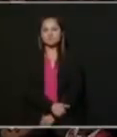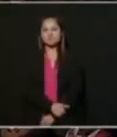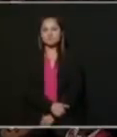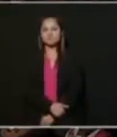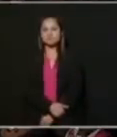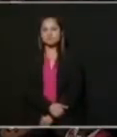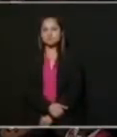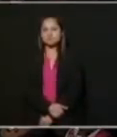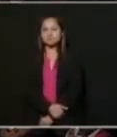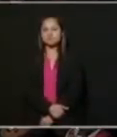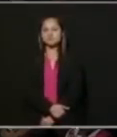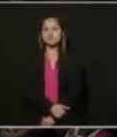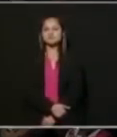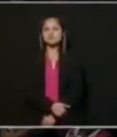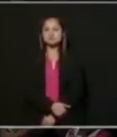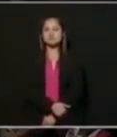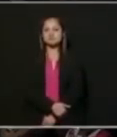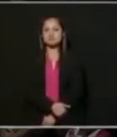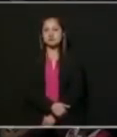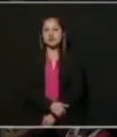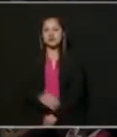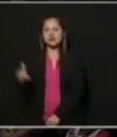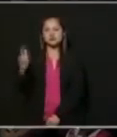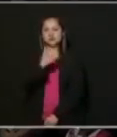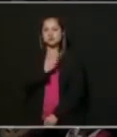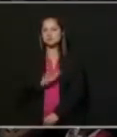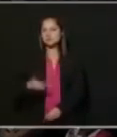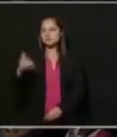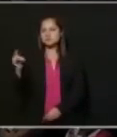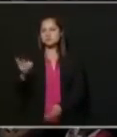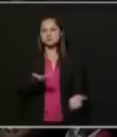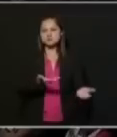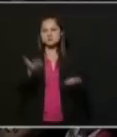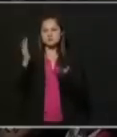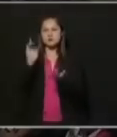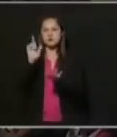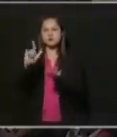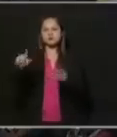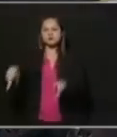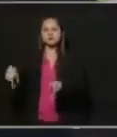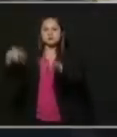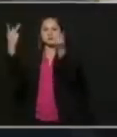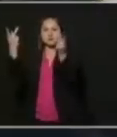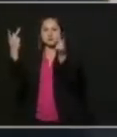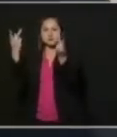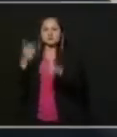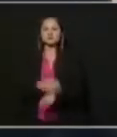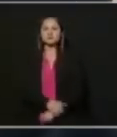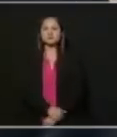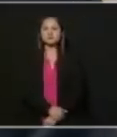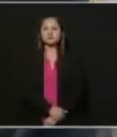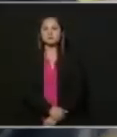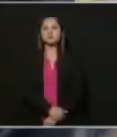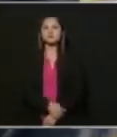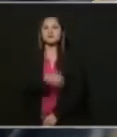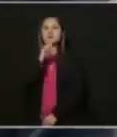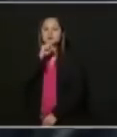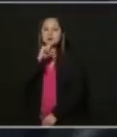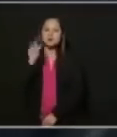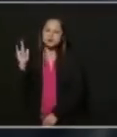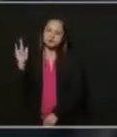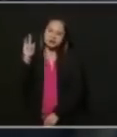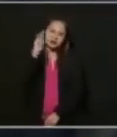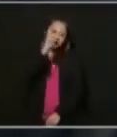a ponerse en venta. Y lo mismo, se va a vender toda la flotilla de